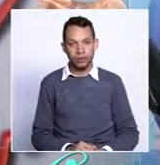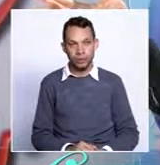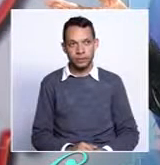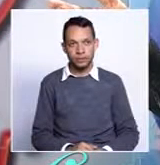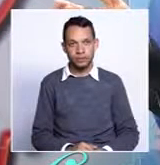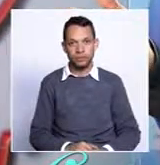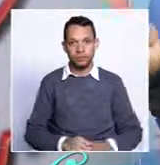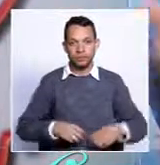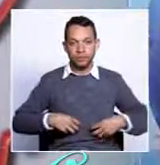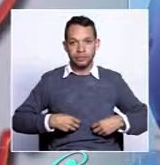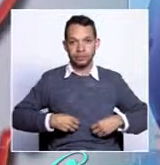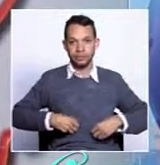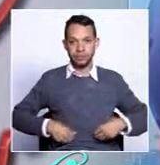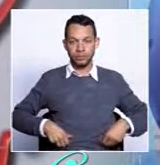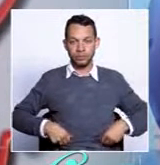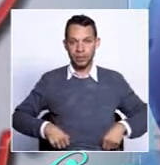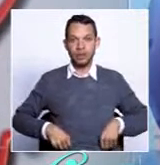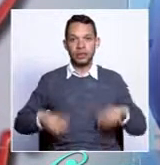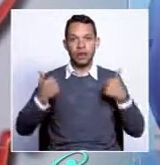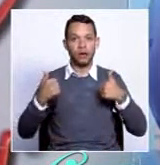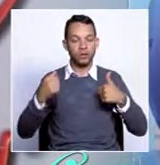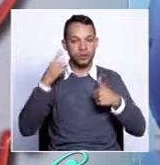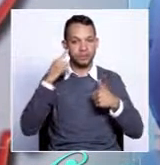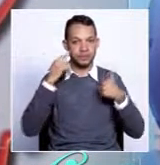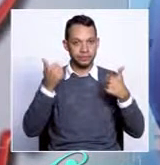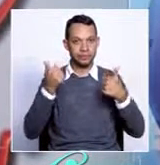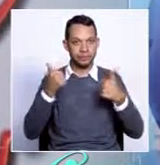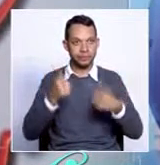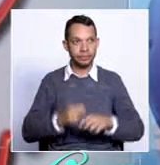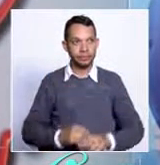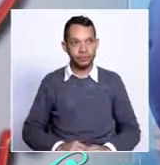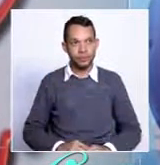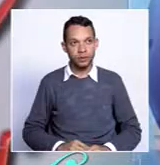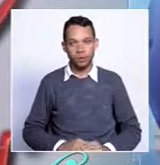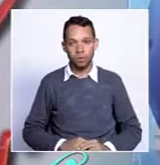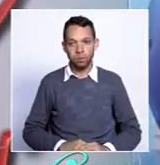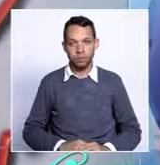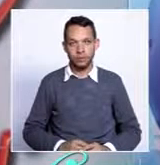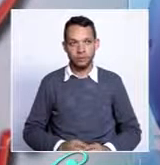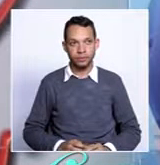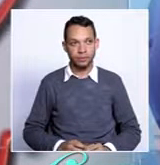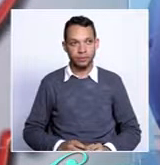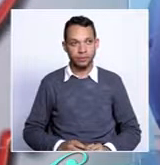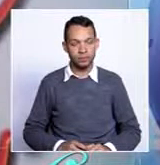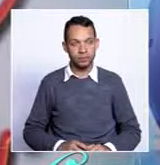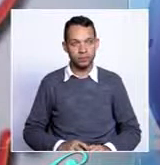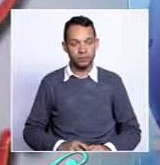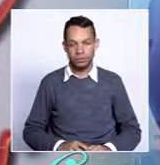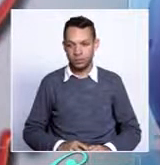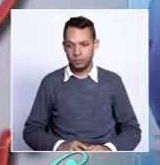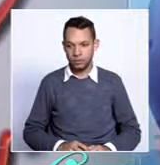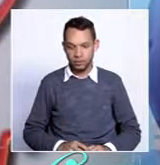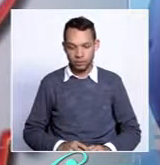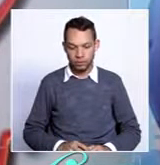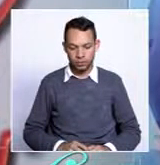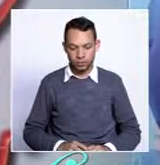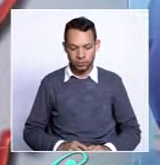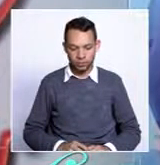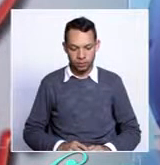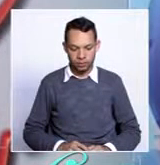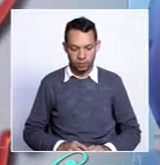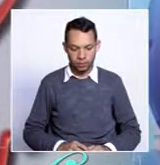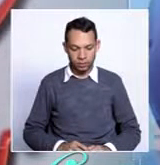consultorio hay pacientes que pronto no nos cuentan en filmación sus